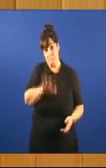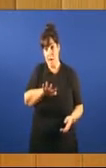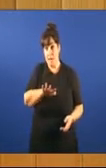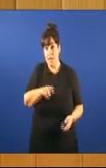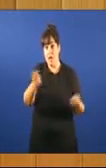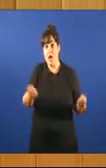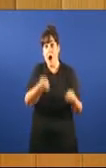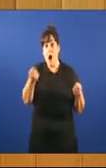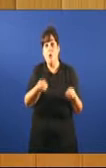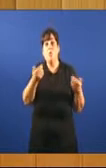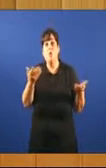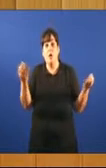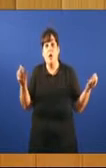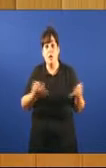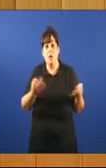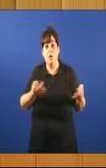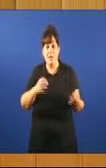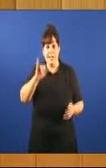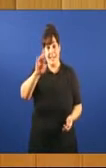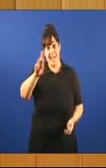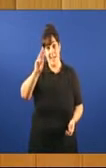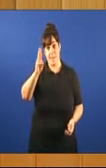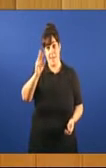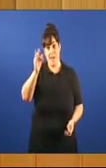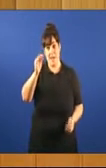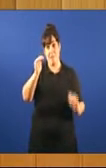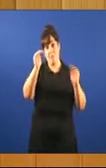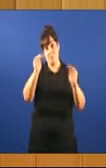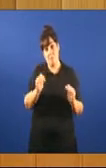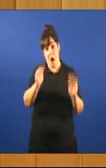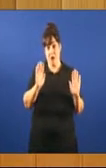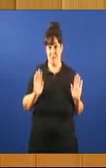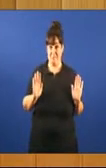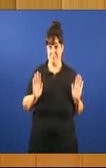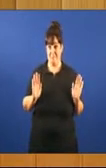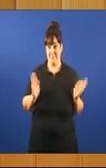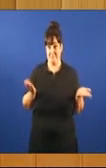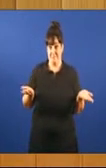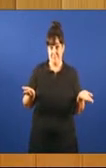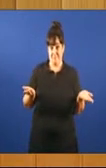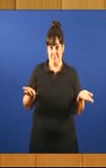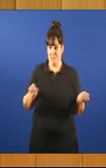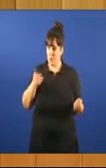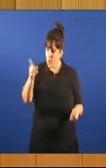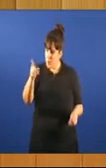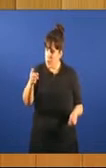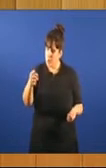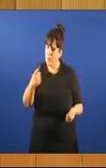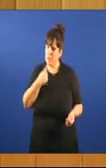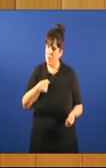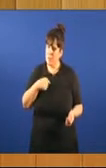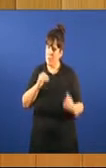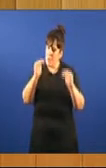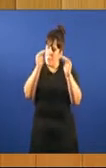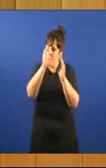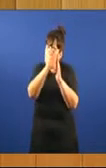tramo autonómico do IRPF. O chocolate do loro, señor Feijóo. Pode cuantificar esa baixada? Mire,